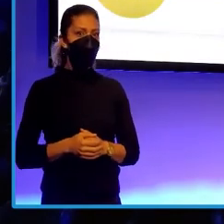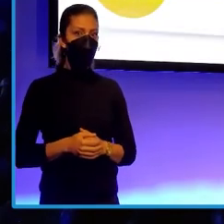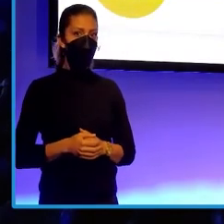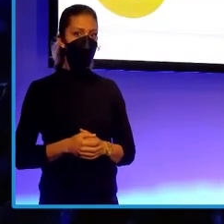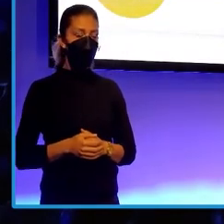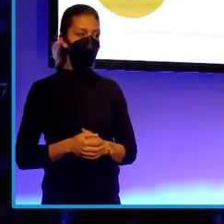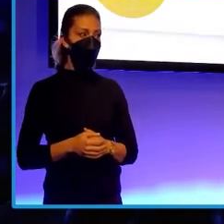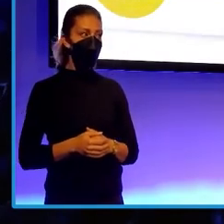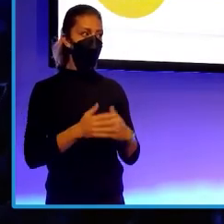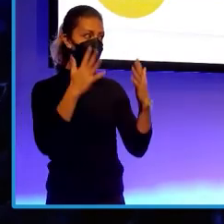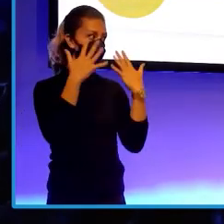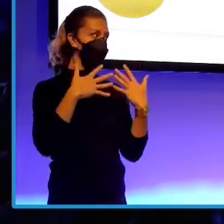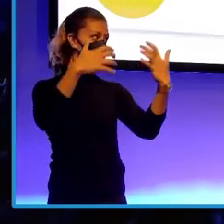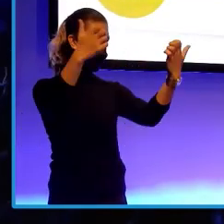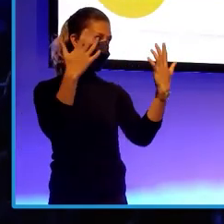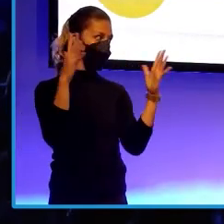bueno